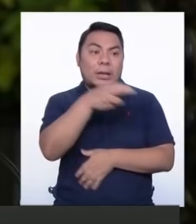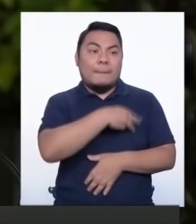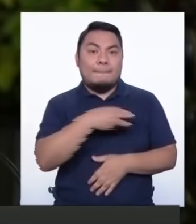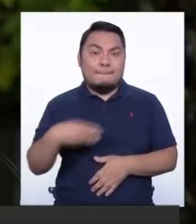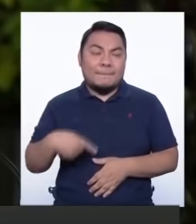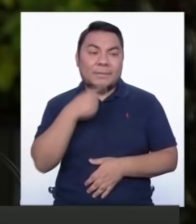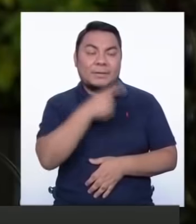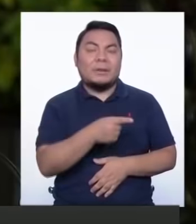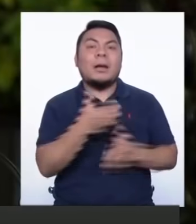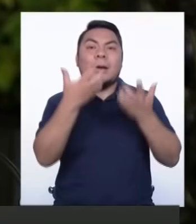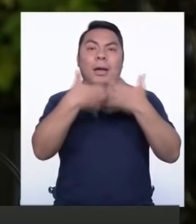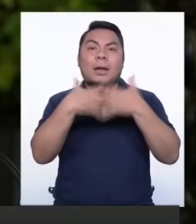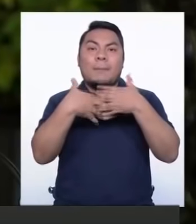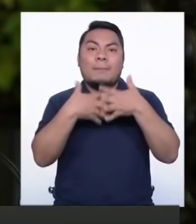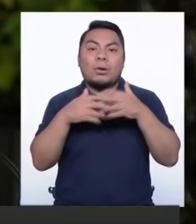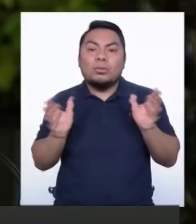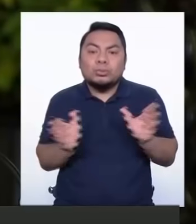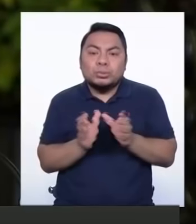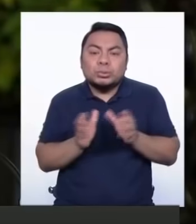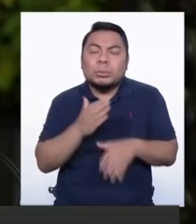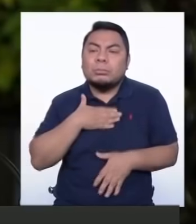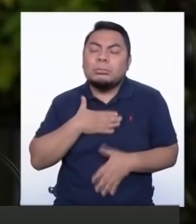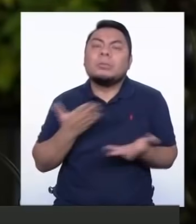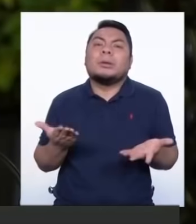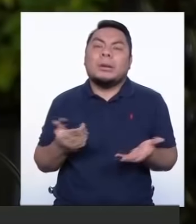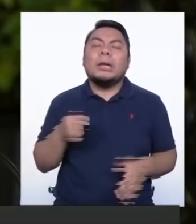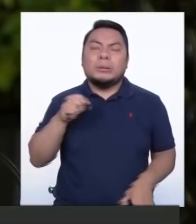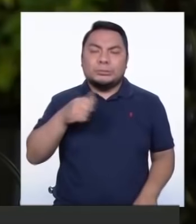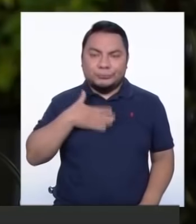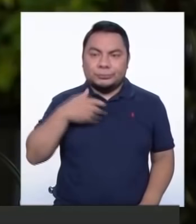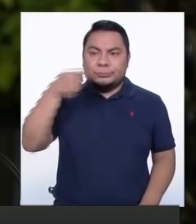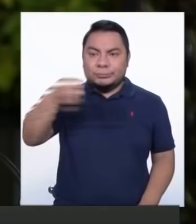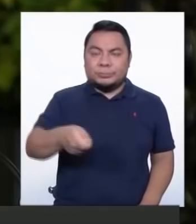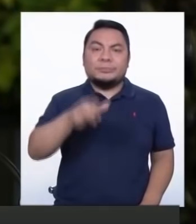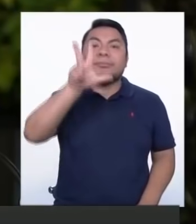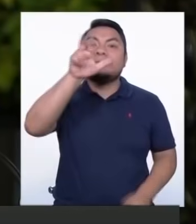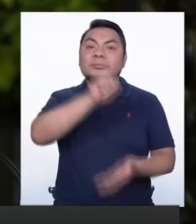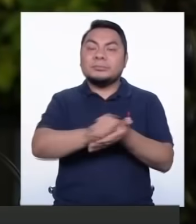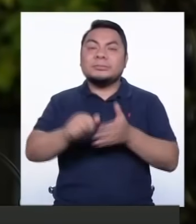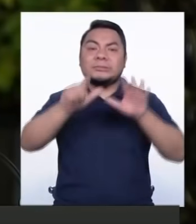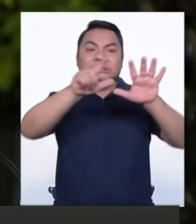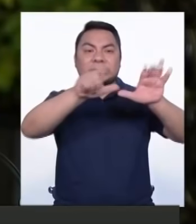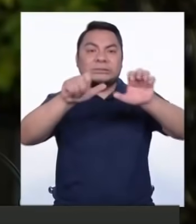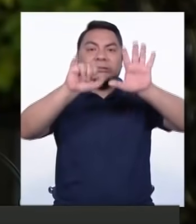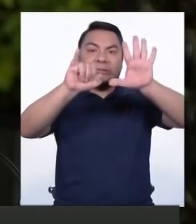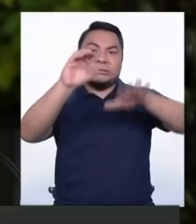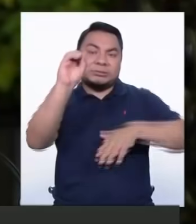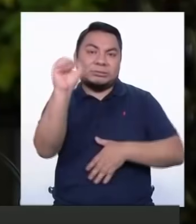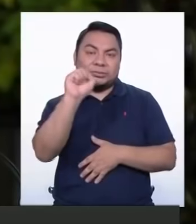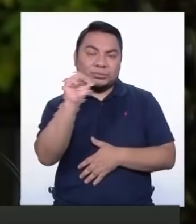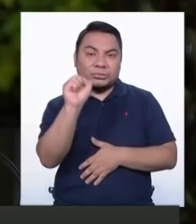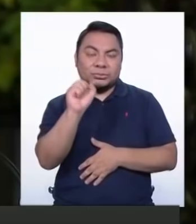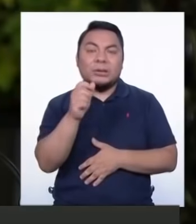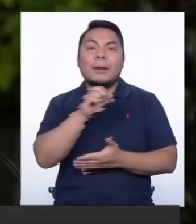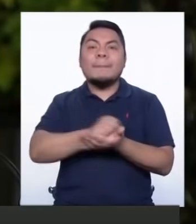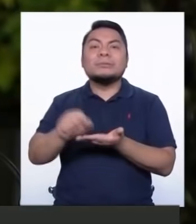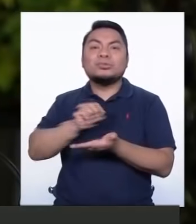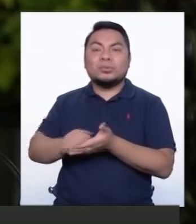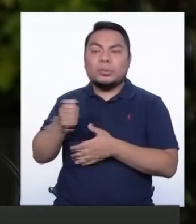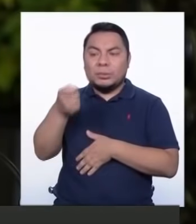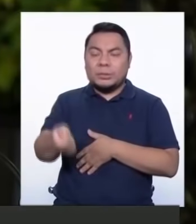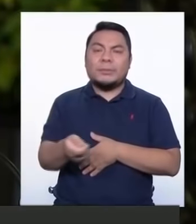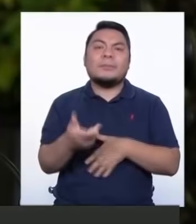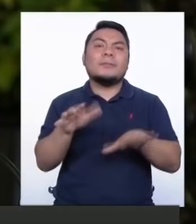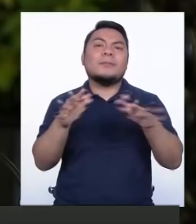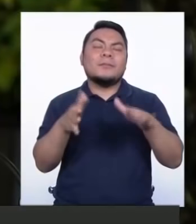trabajadores de las MIPES, nosotros daremos un subsidio por 3 meses por un monto de 760 soles mensuales, con